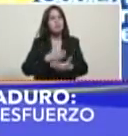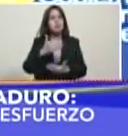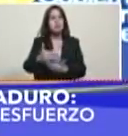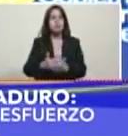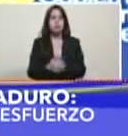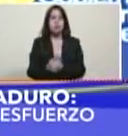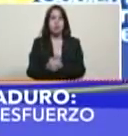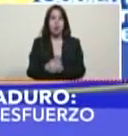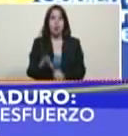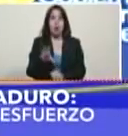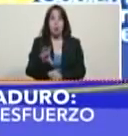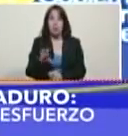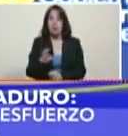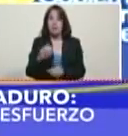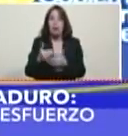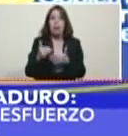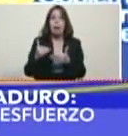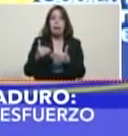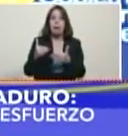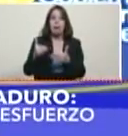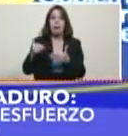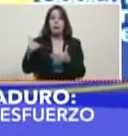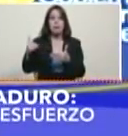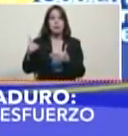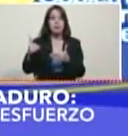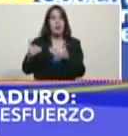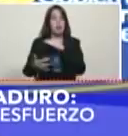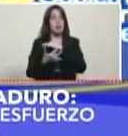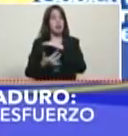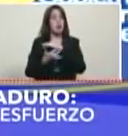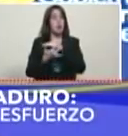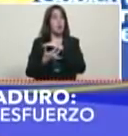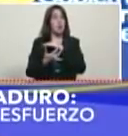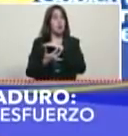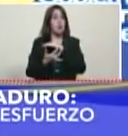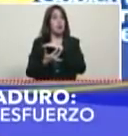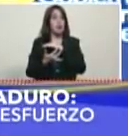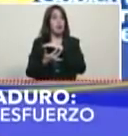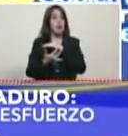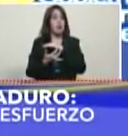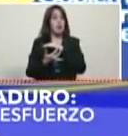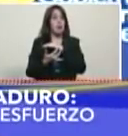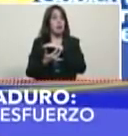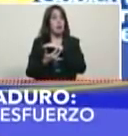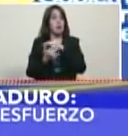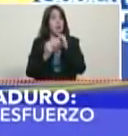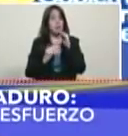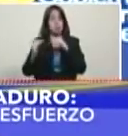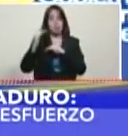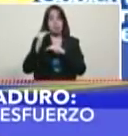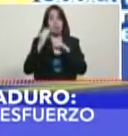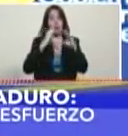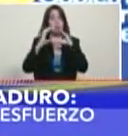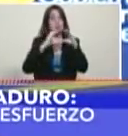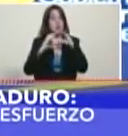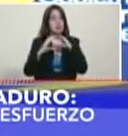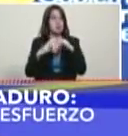Los países que no avancen en las tecnologías, las altas tecnologías de